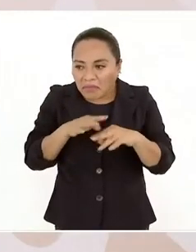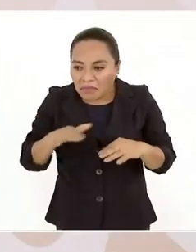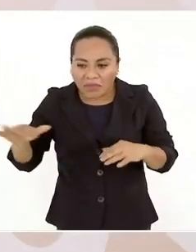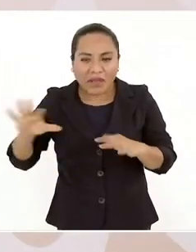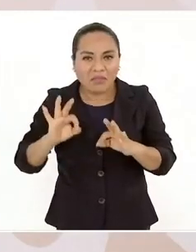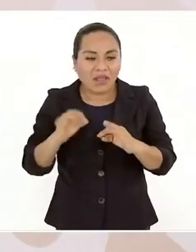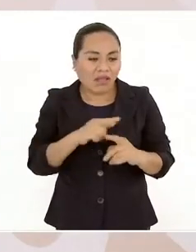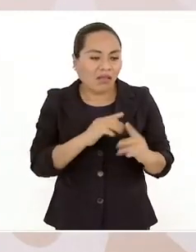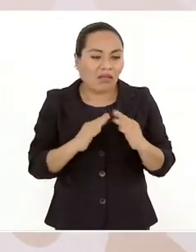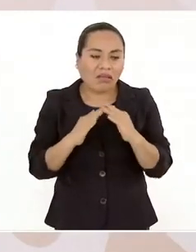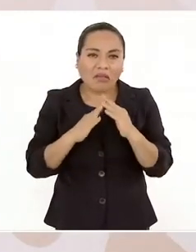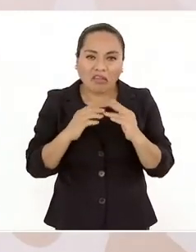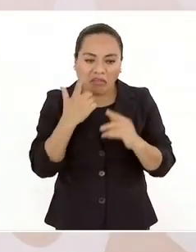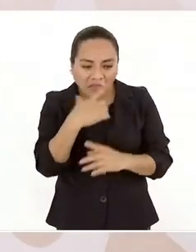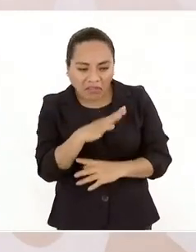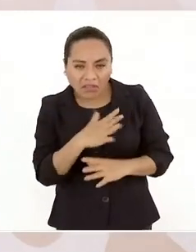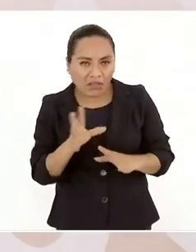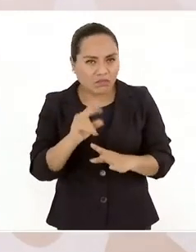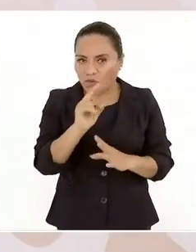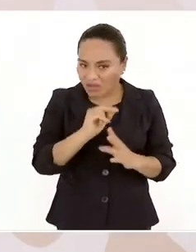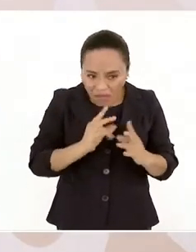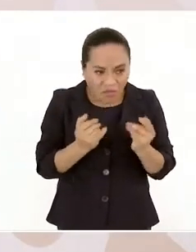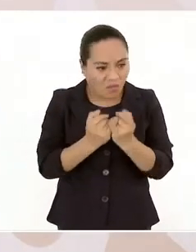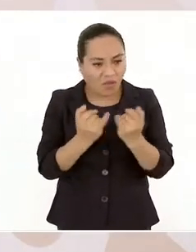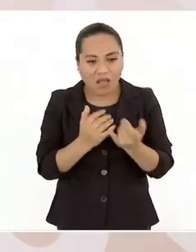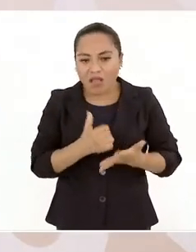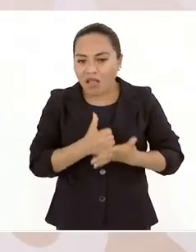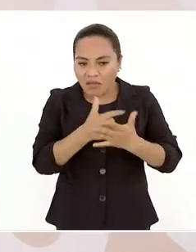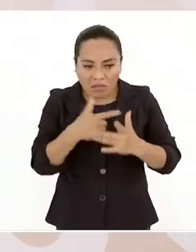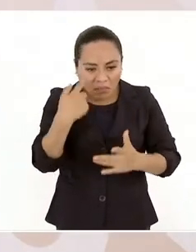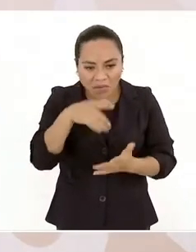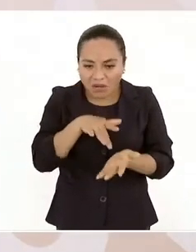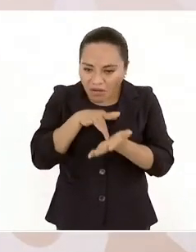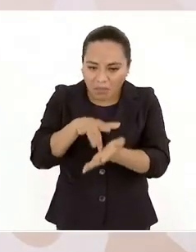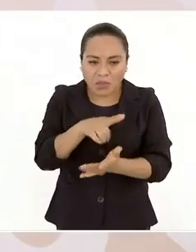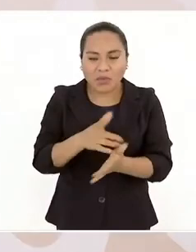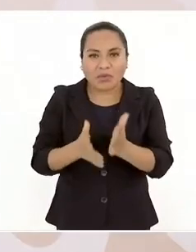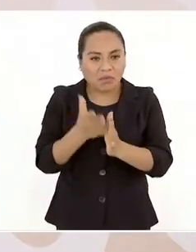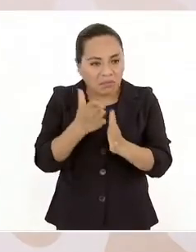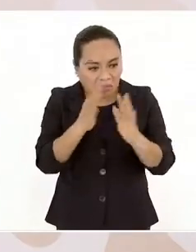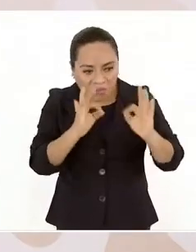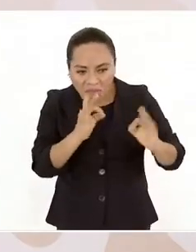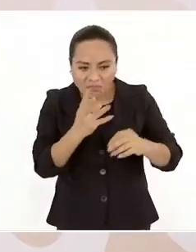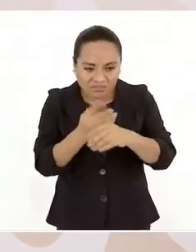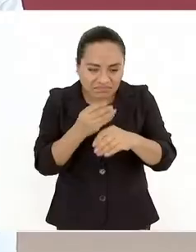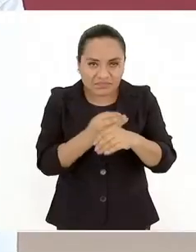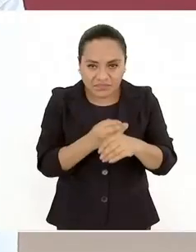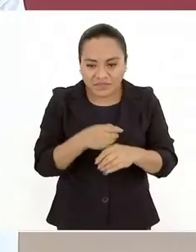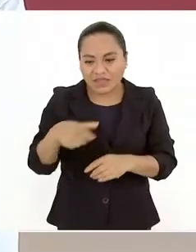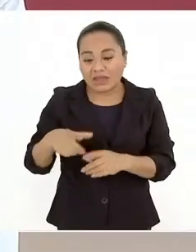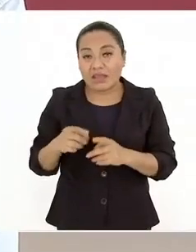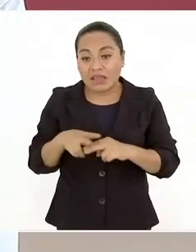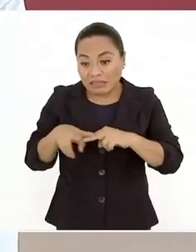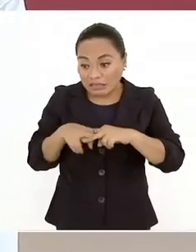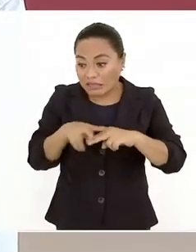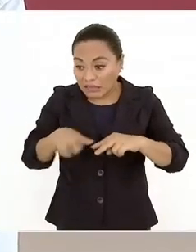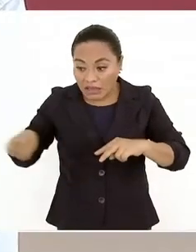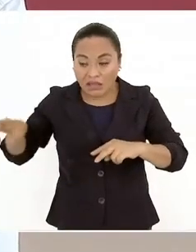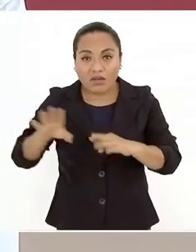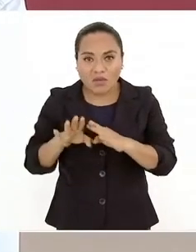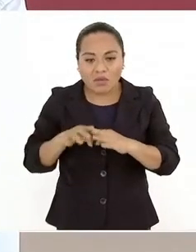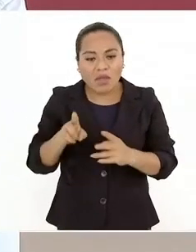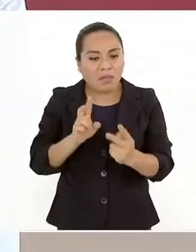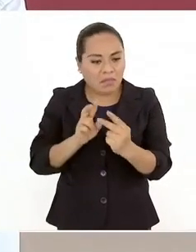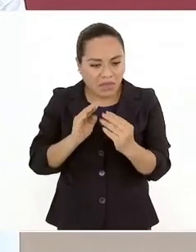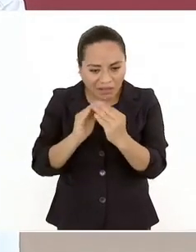mejoradas, y luego el espacio entre la vivienda y las vías no puede ser tierra de nadie. Tiene que haber también